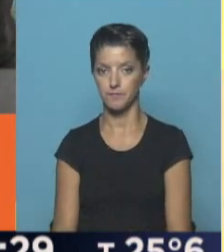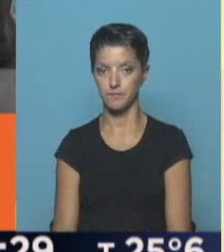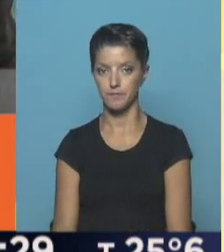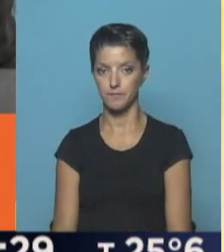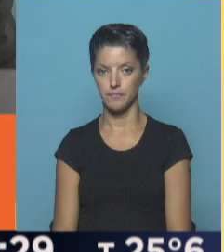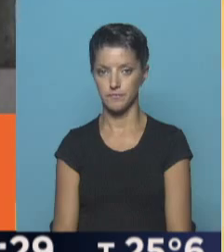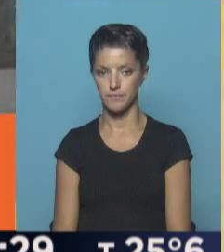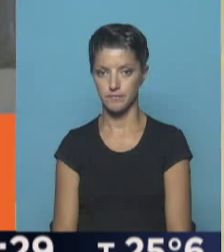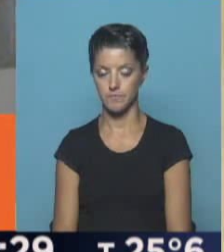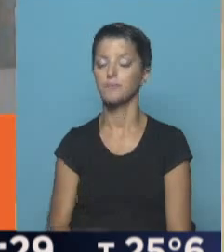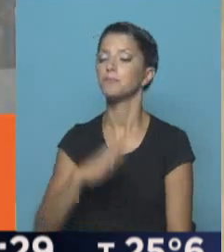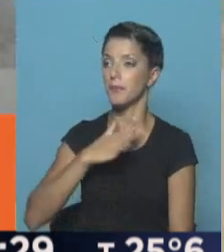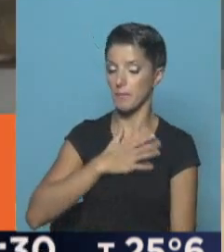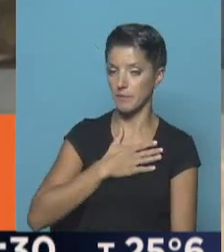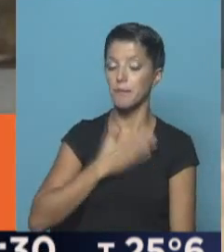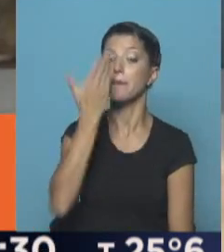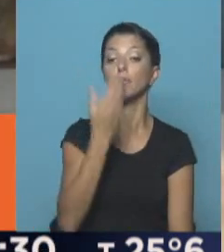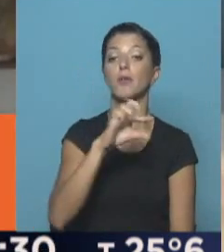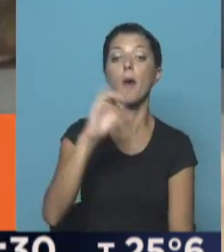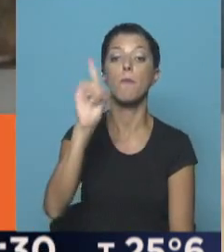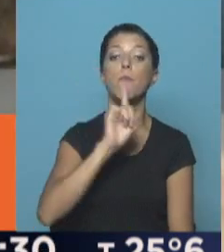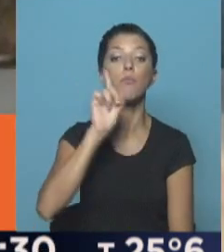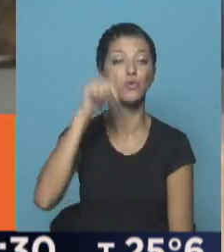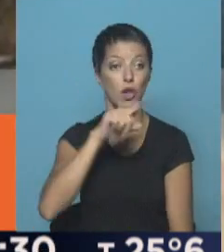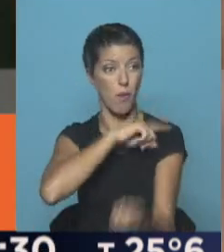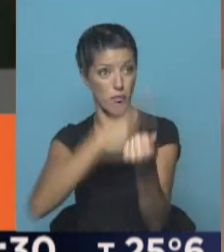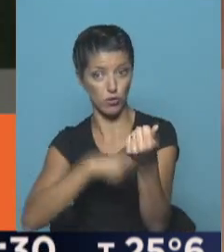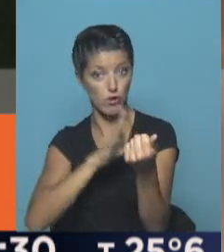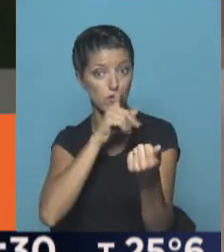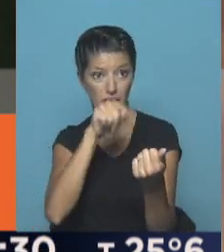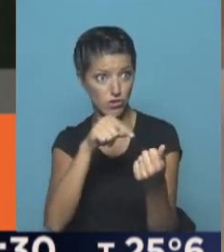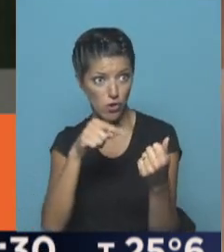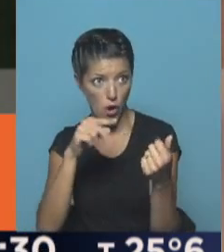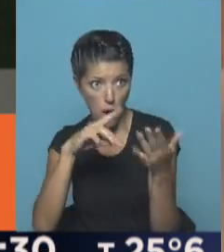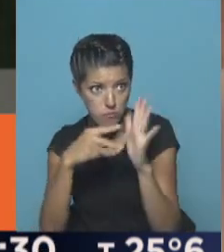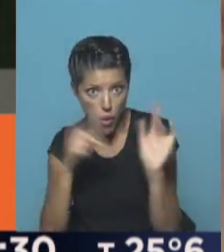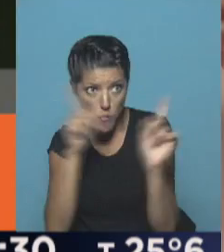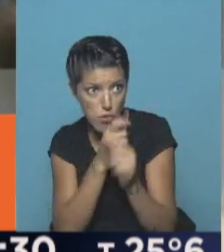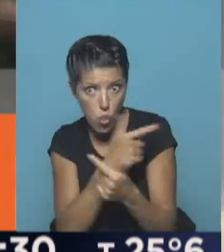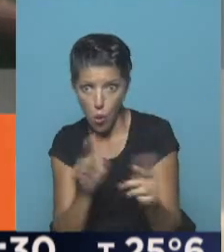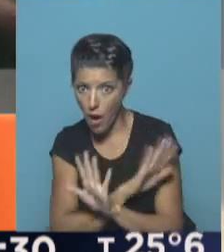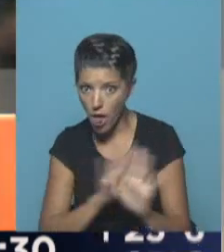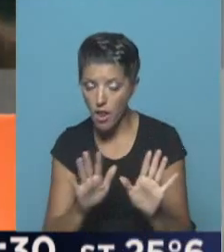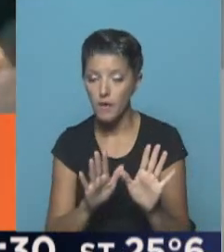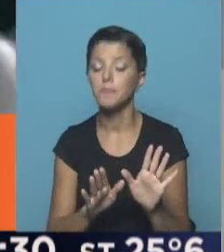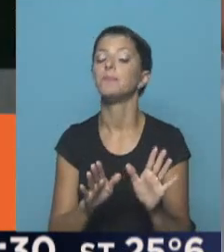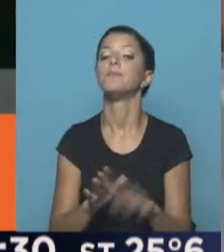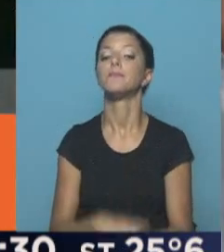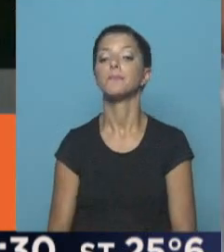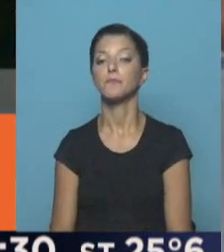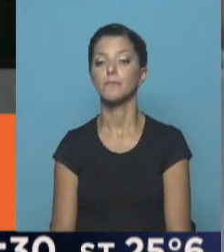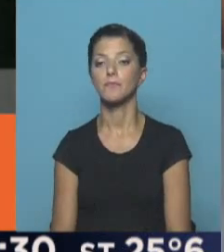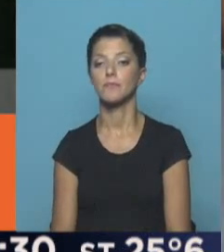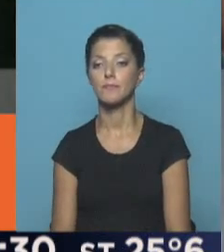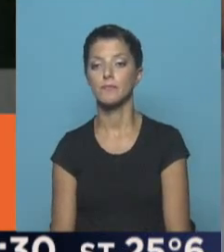como el centro de poder en Rusia no está en cuestionamiento. Actualmente los índices de aprobación para